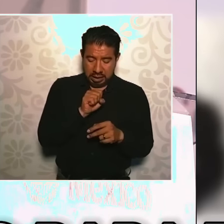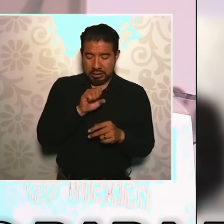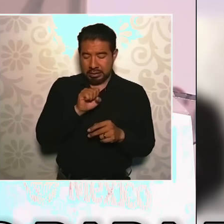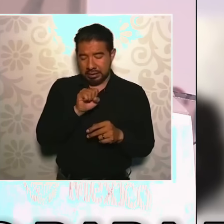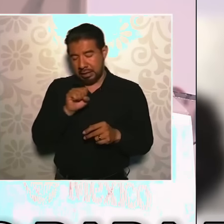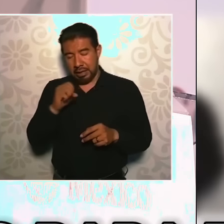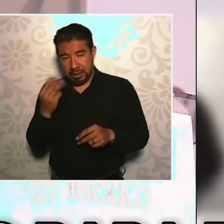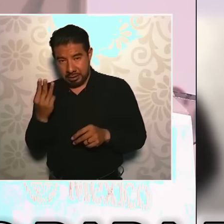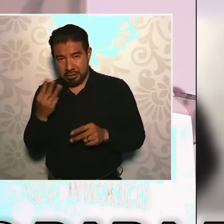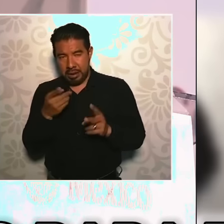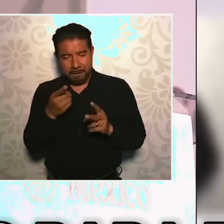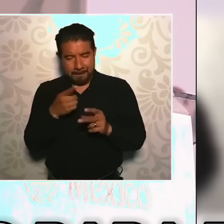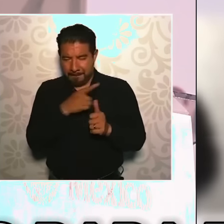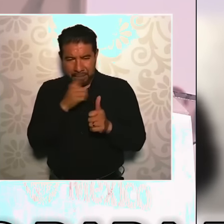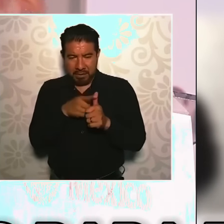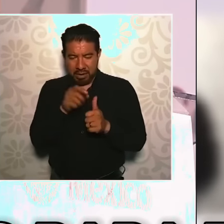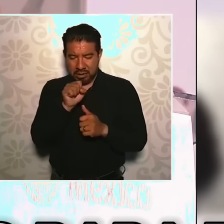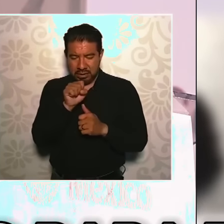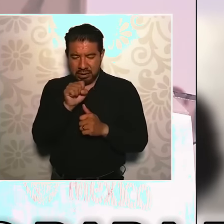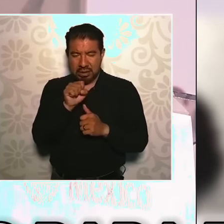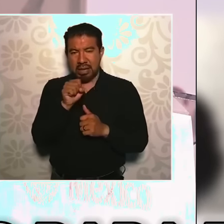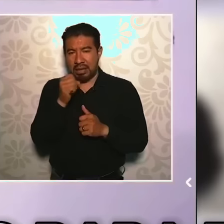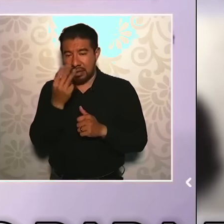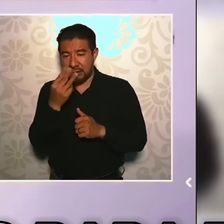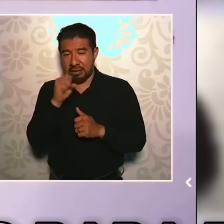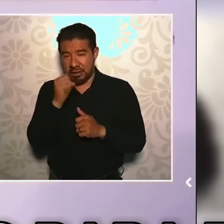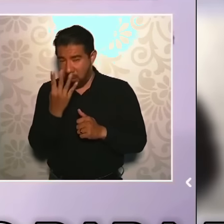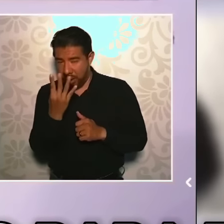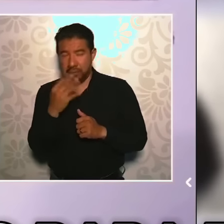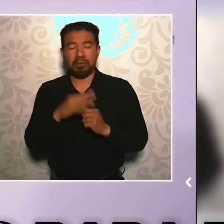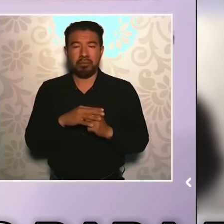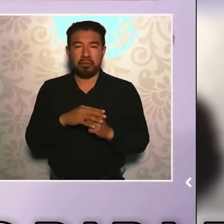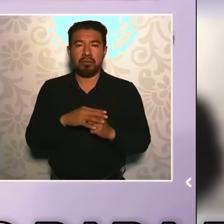63. ¿Por qué a las mujeres?